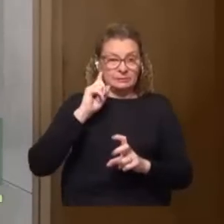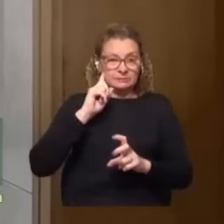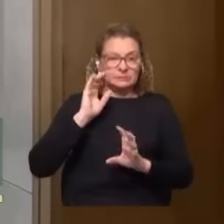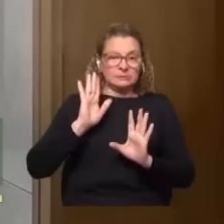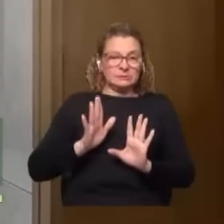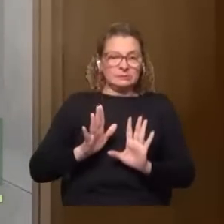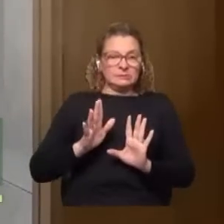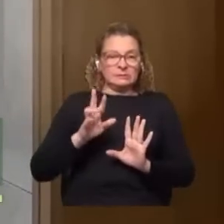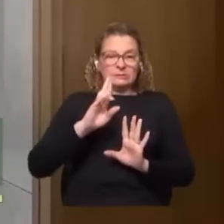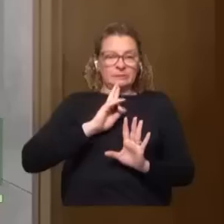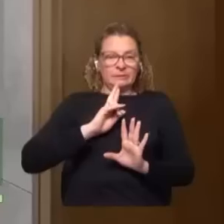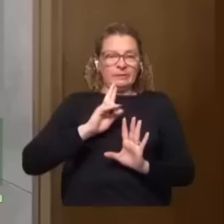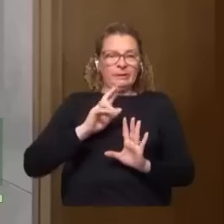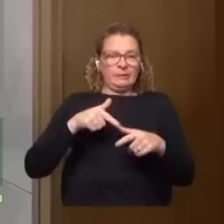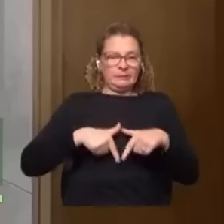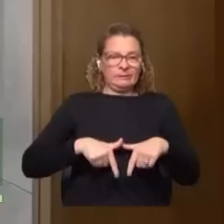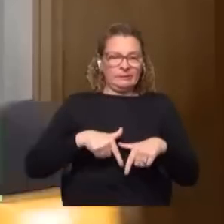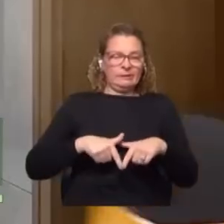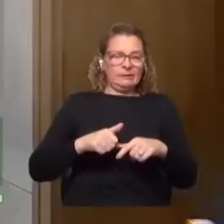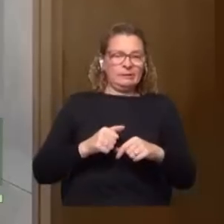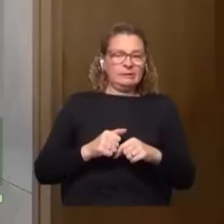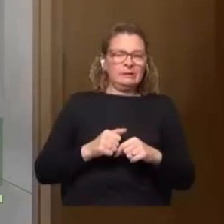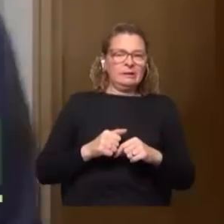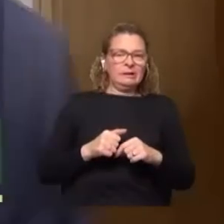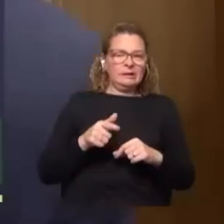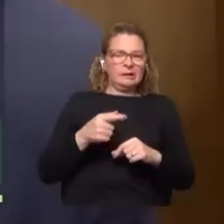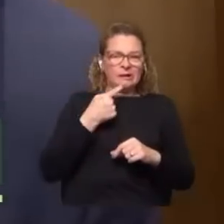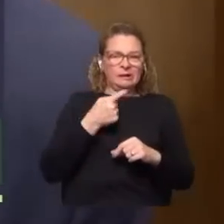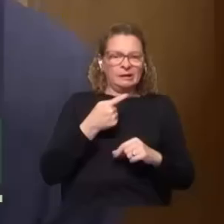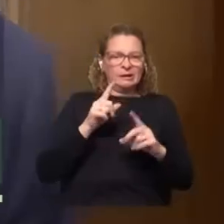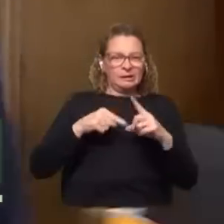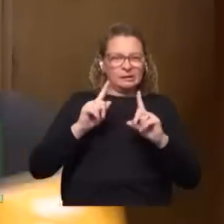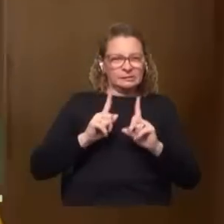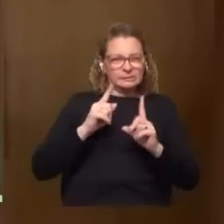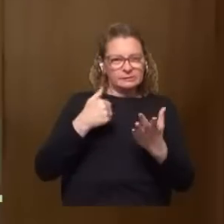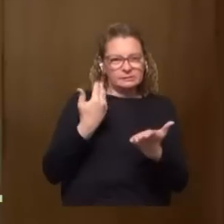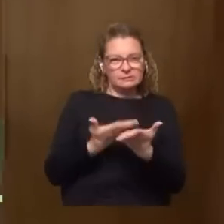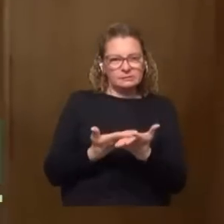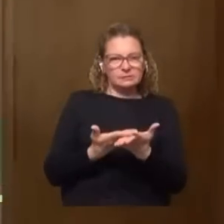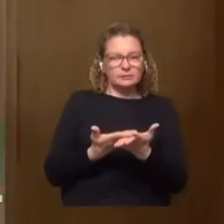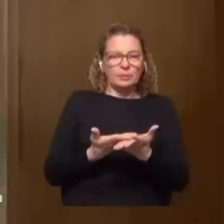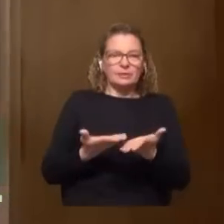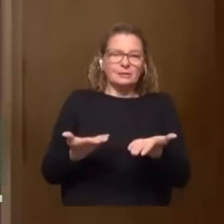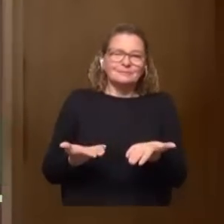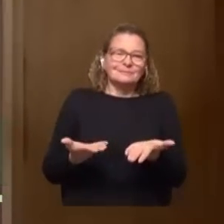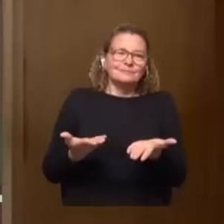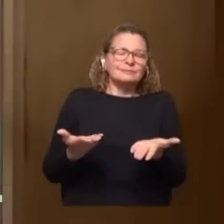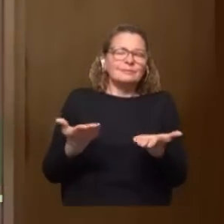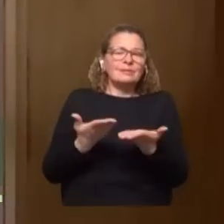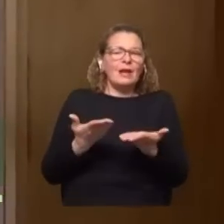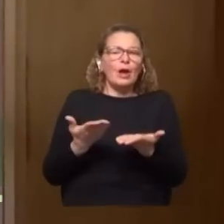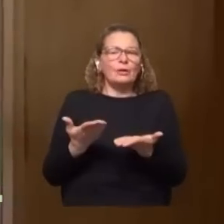las respuestas de la ministra eventualmente se van a hacer algunas propuestas en este